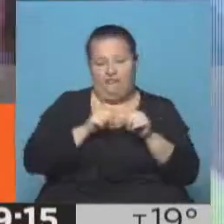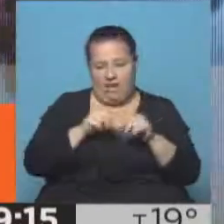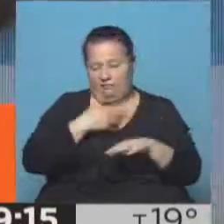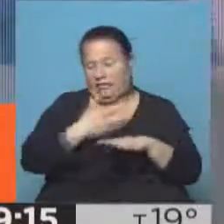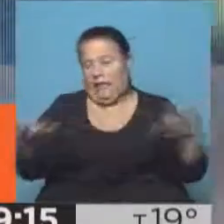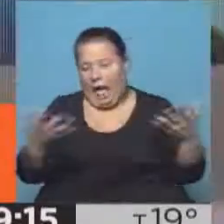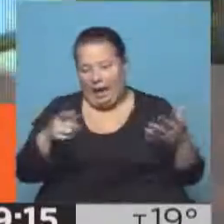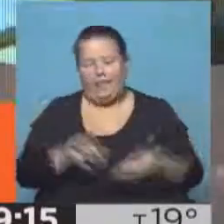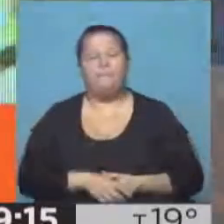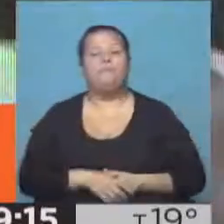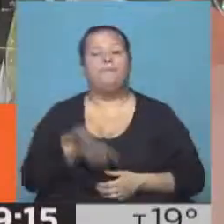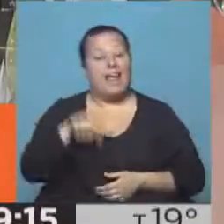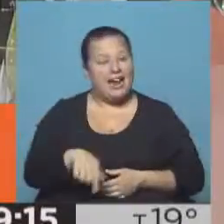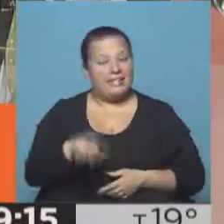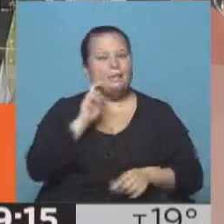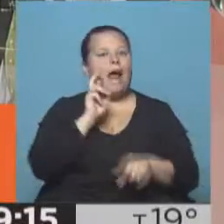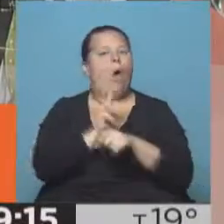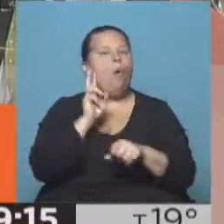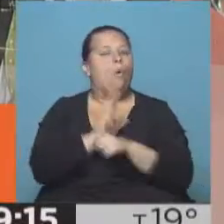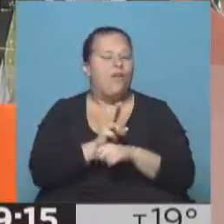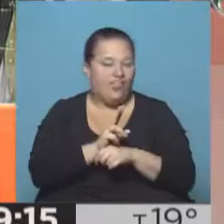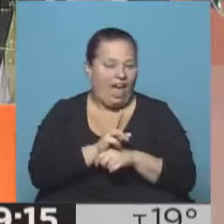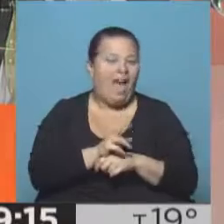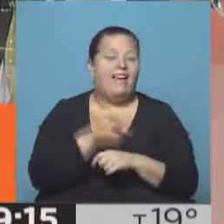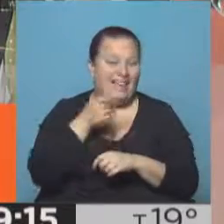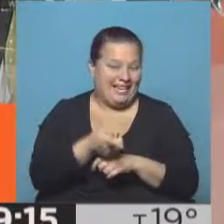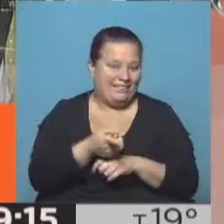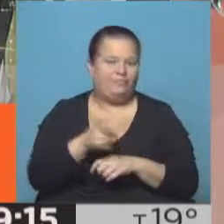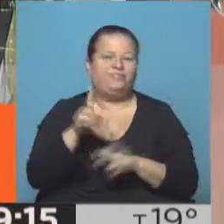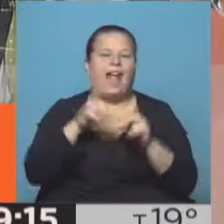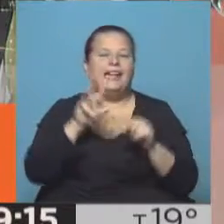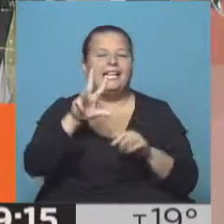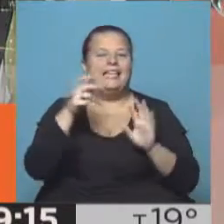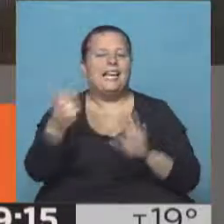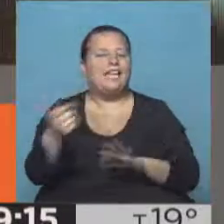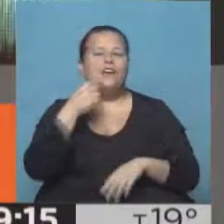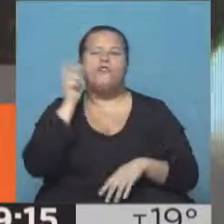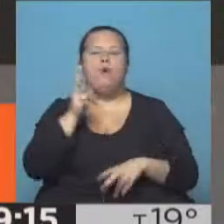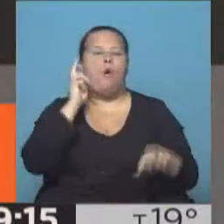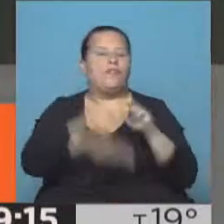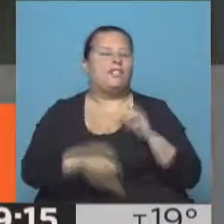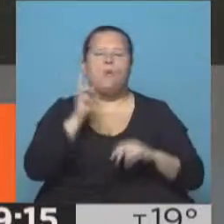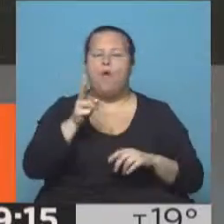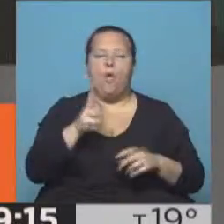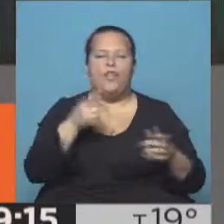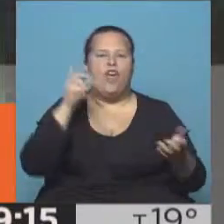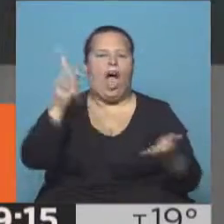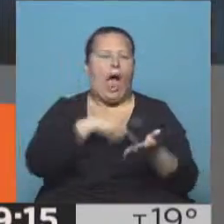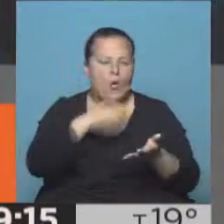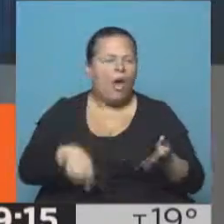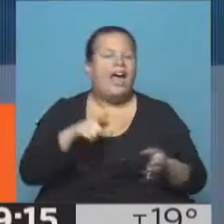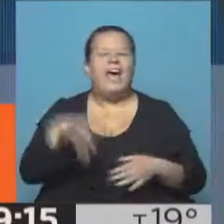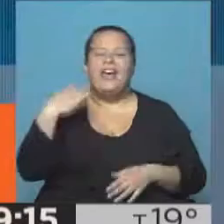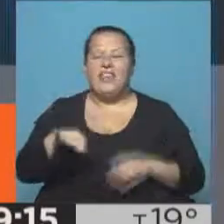del tiempo. Este fallo viene a cuidar precisamente esto, ¿no?, con el artículo 36, que dice no pueden prescribir, no pueden ser indultados. Eso